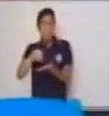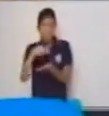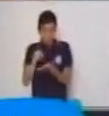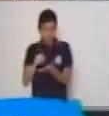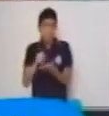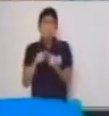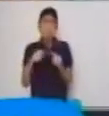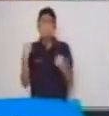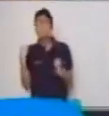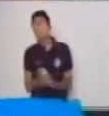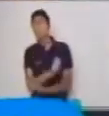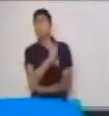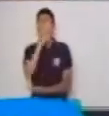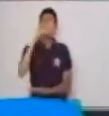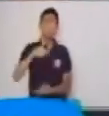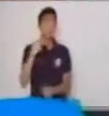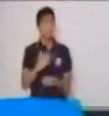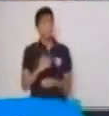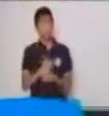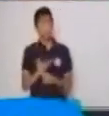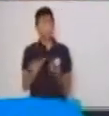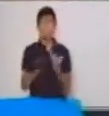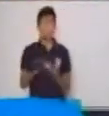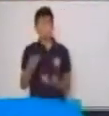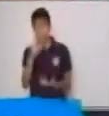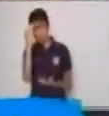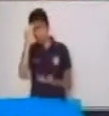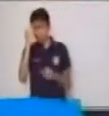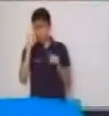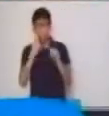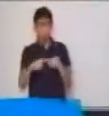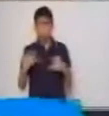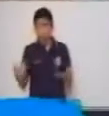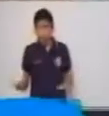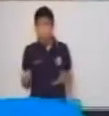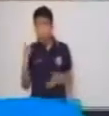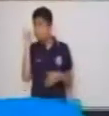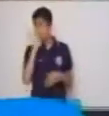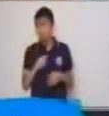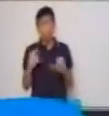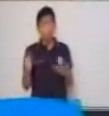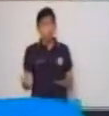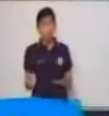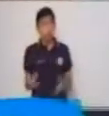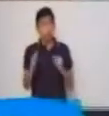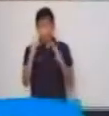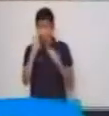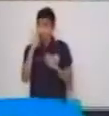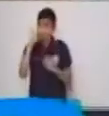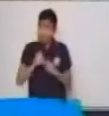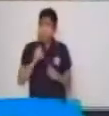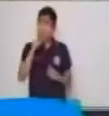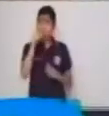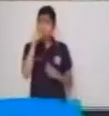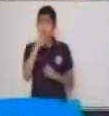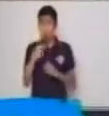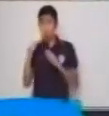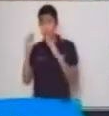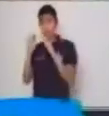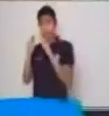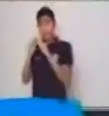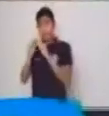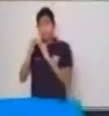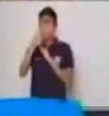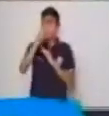Lamentablemente, la situación que estamos pasando nos ha llevado a esto, a estar en casa con nuestra